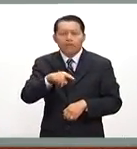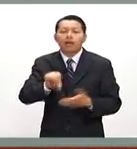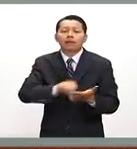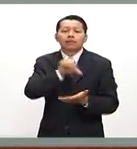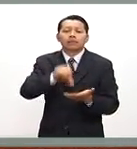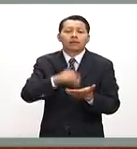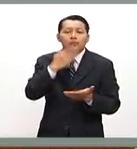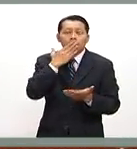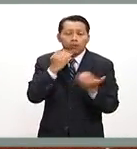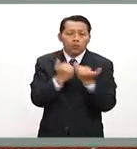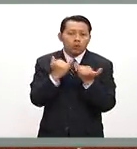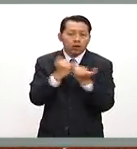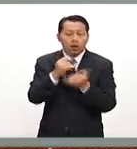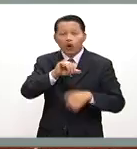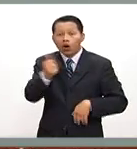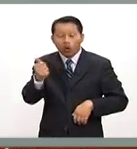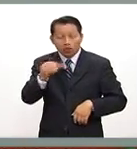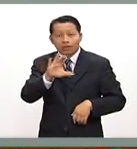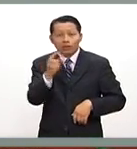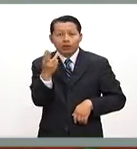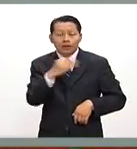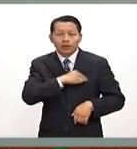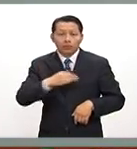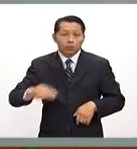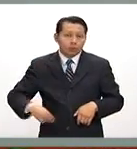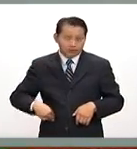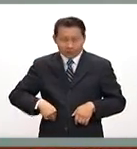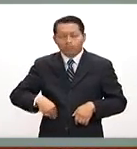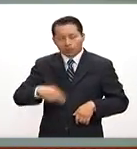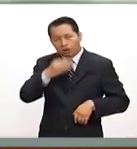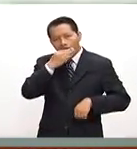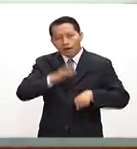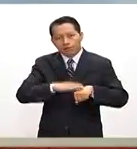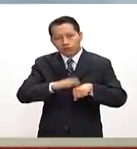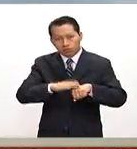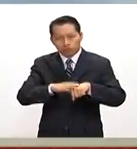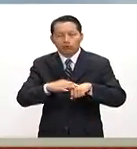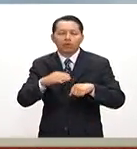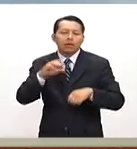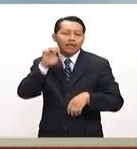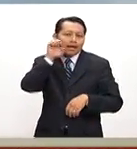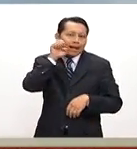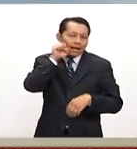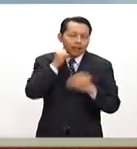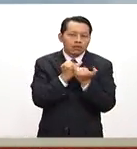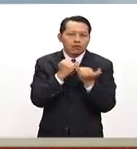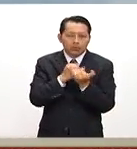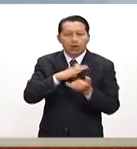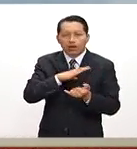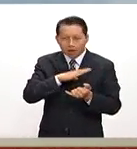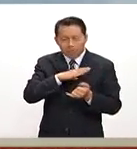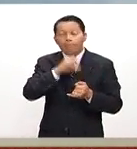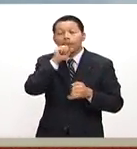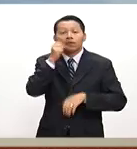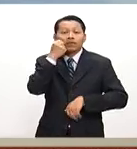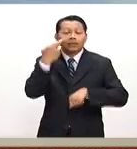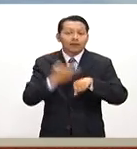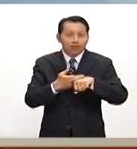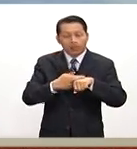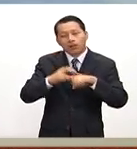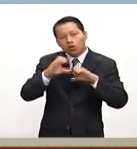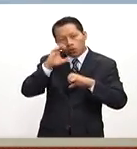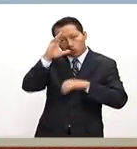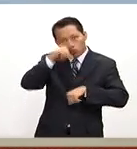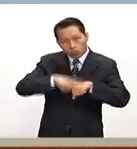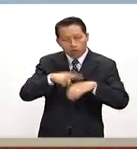alerta naranja para el resto de los 53 municipios del estado. Asimismo, la Secretaría de Educación y Cultura, por recomendación de la Unidad